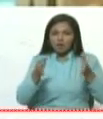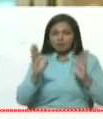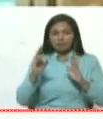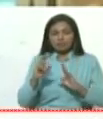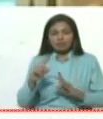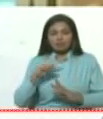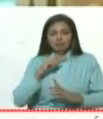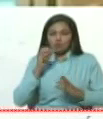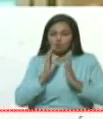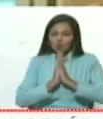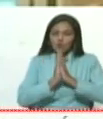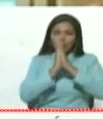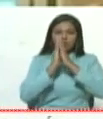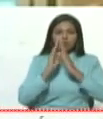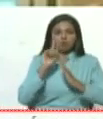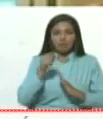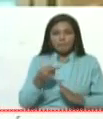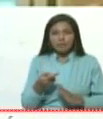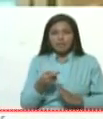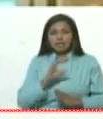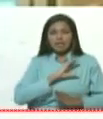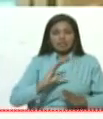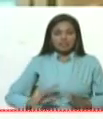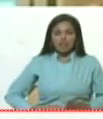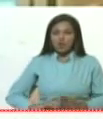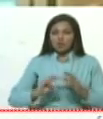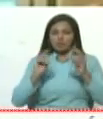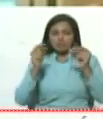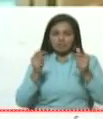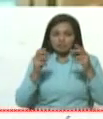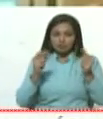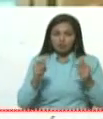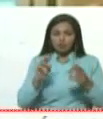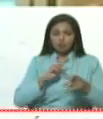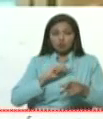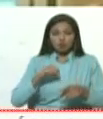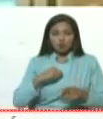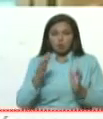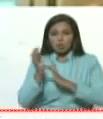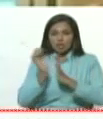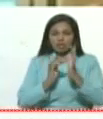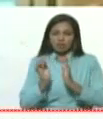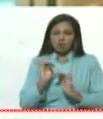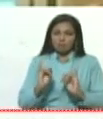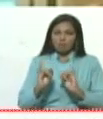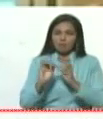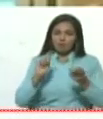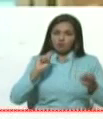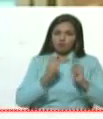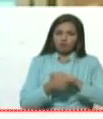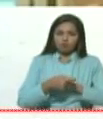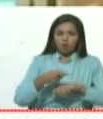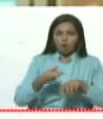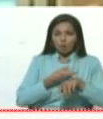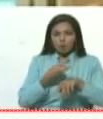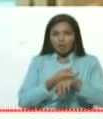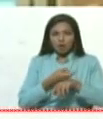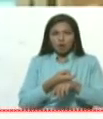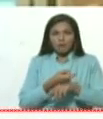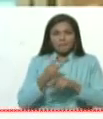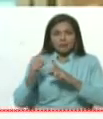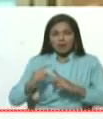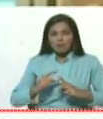cristiano de oración y cristiano de acción. Somos Cristo convertido en gobierno para la